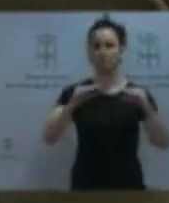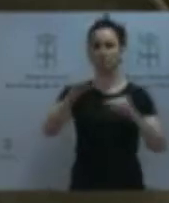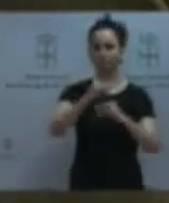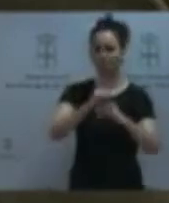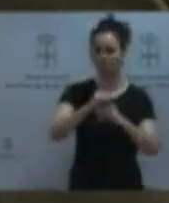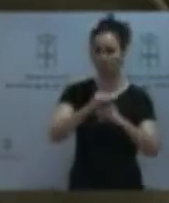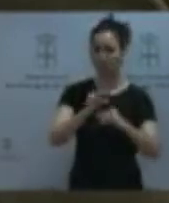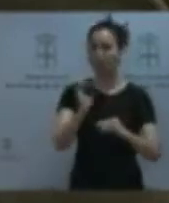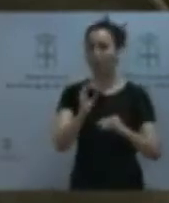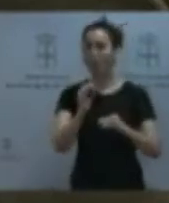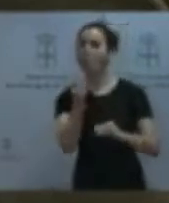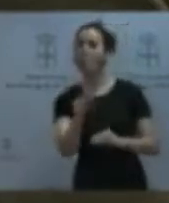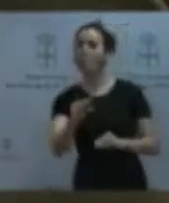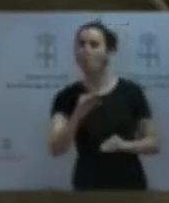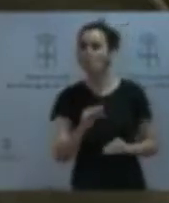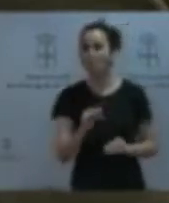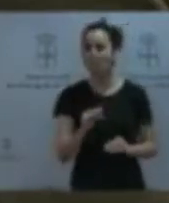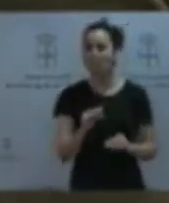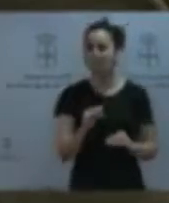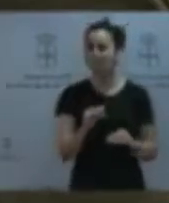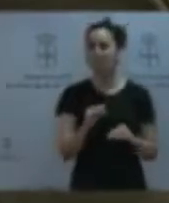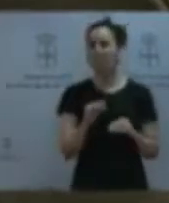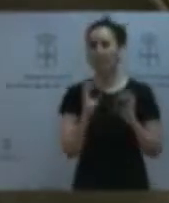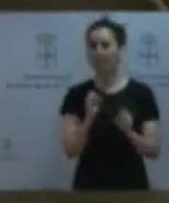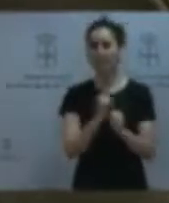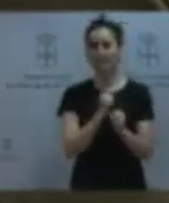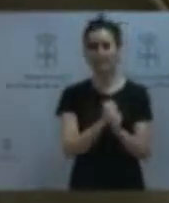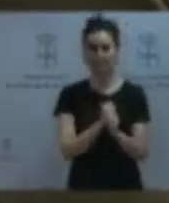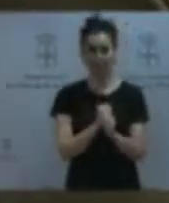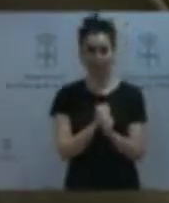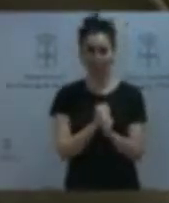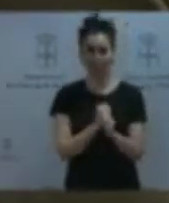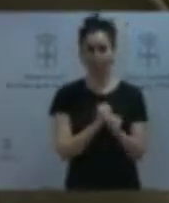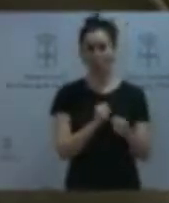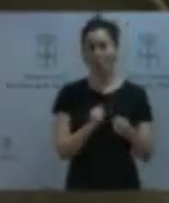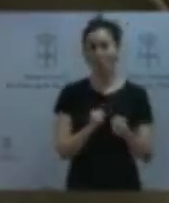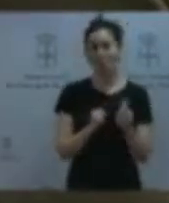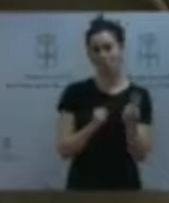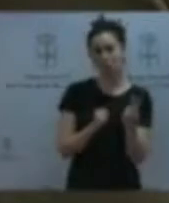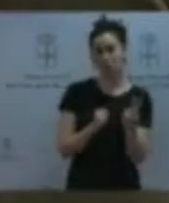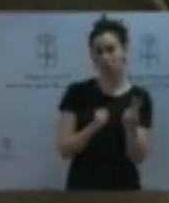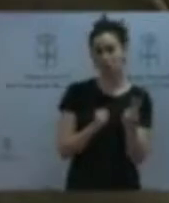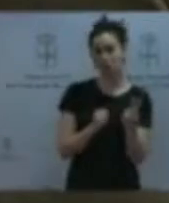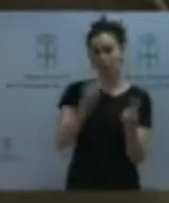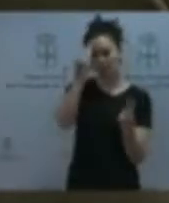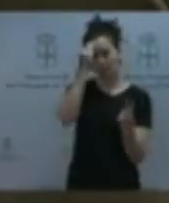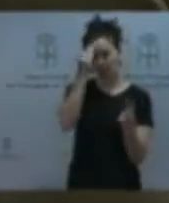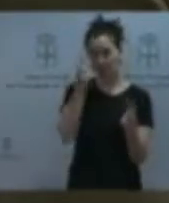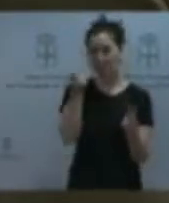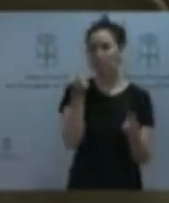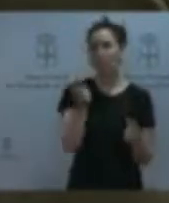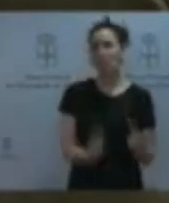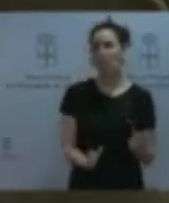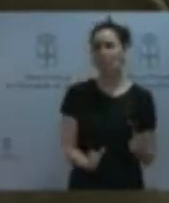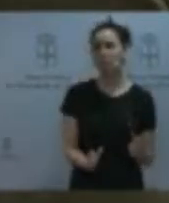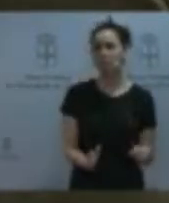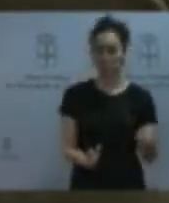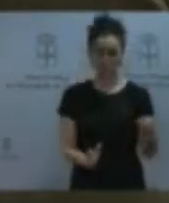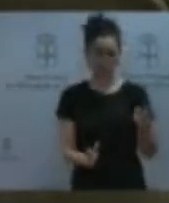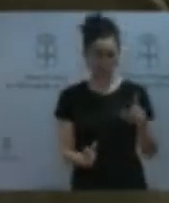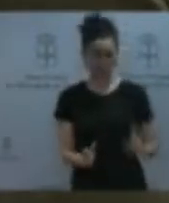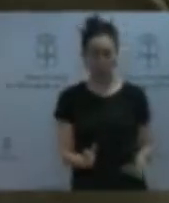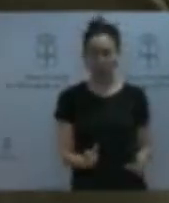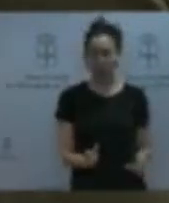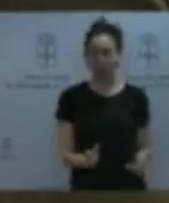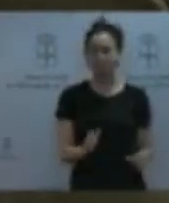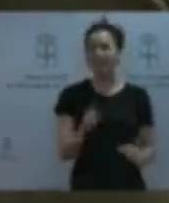simultáneamente esas tareas, ¿cree usted que debería cobrar por ambas actividades profesionales? ¿Lo hace? La segunda supuesta irregularidad que se